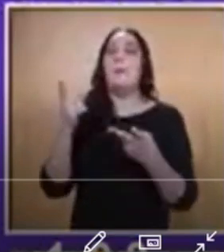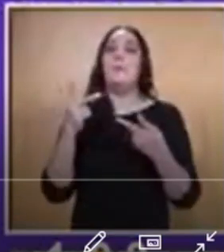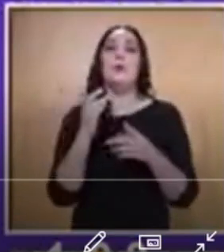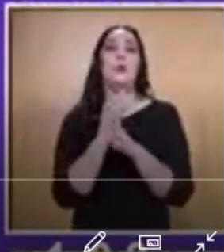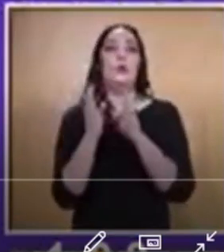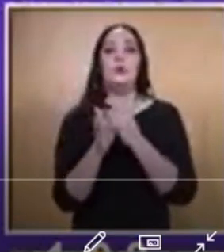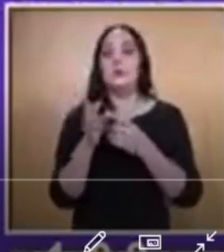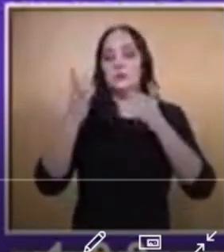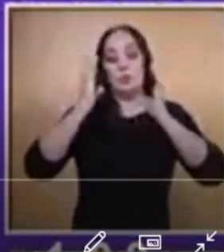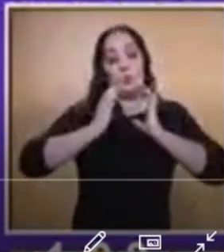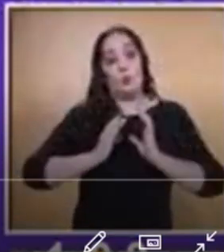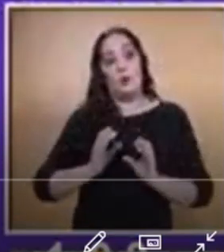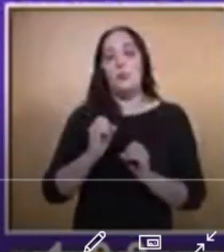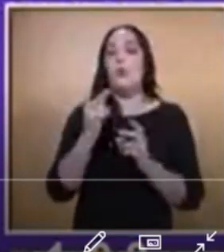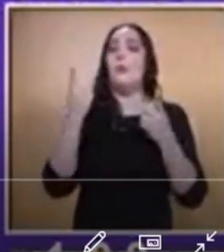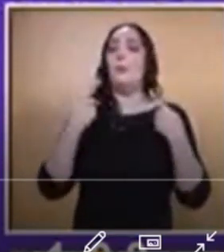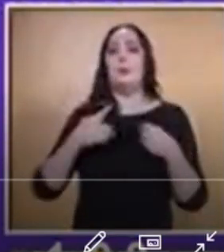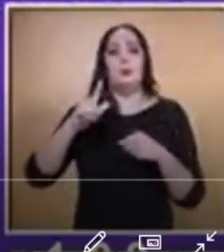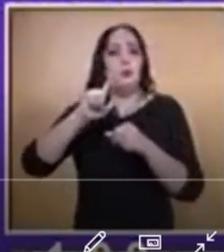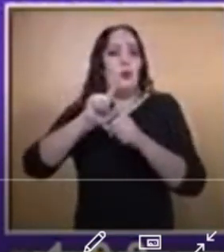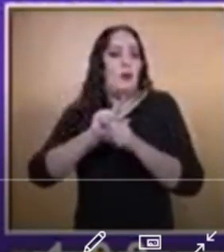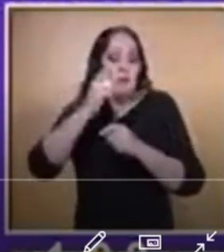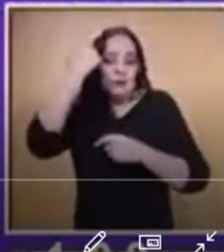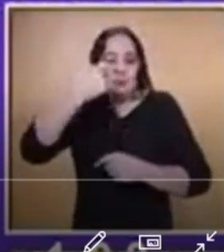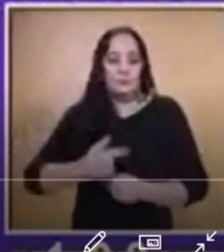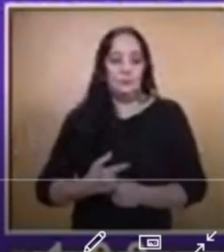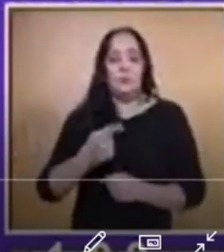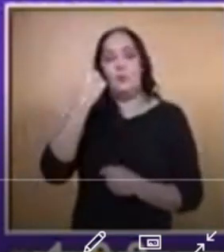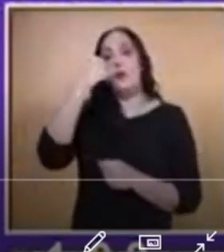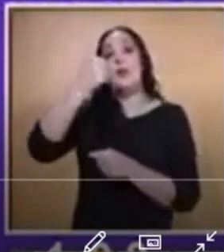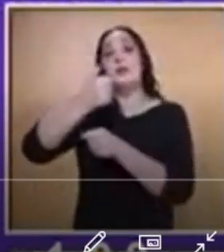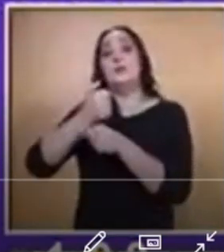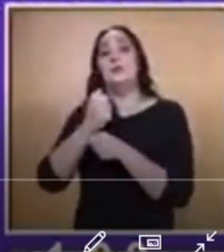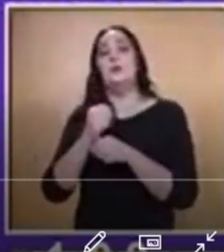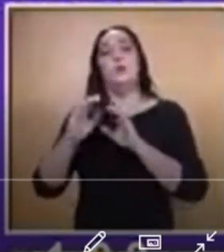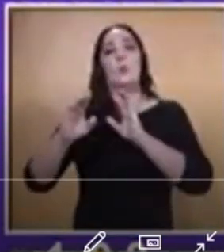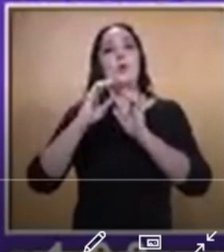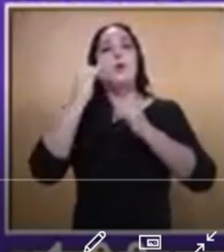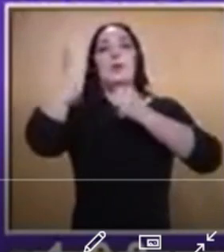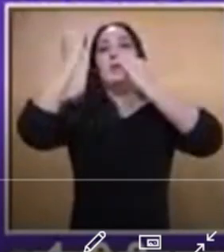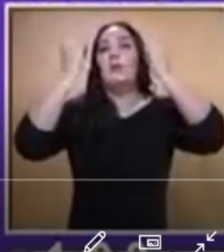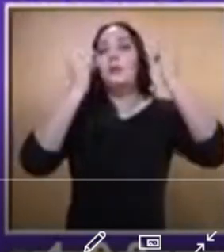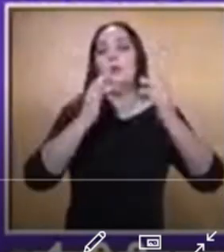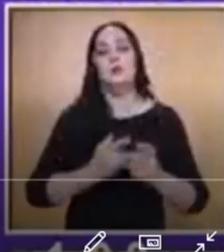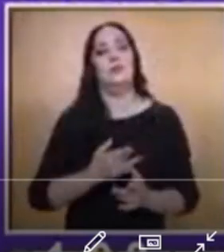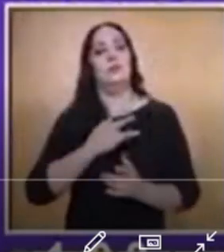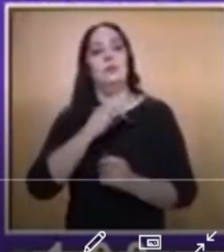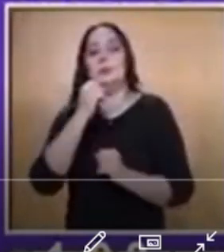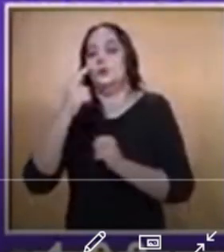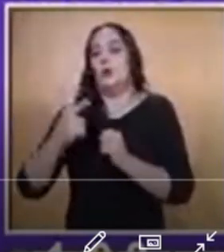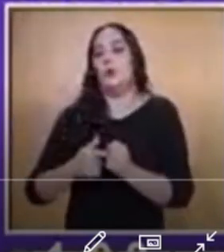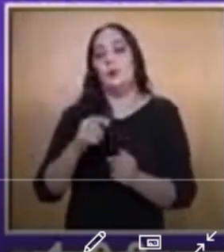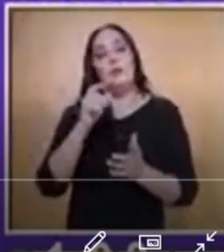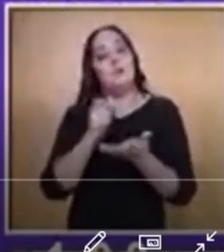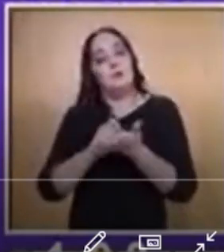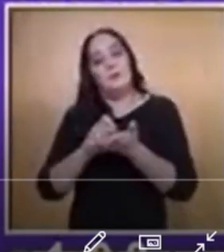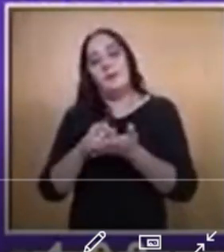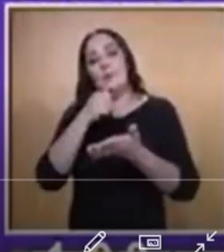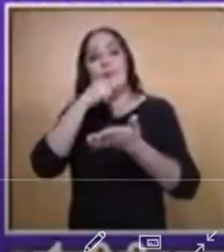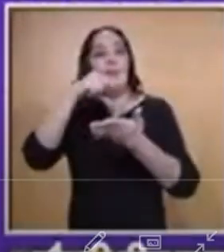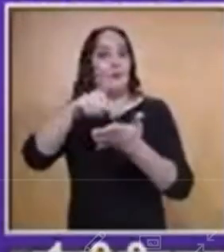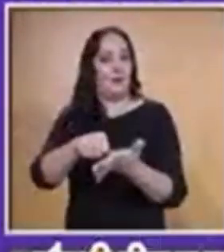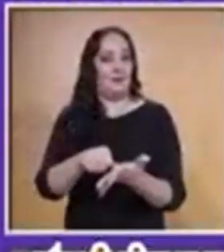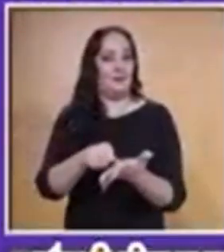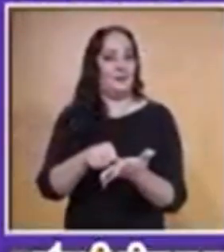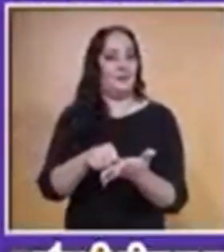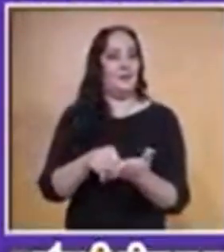Y para sexto grado, comunica ideas, sentimientos y sucesos a otros a través de cartas. Quinto y